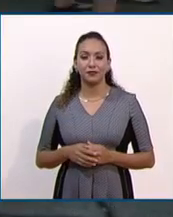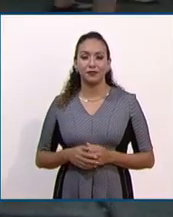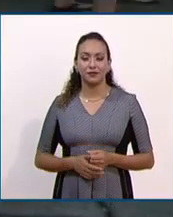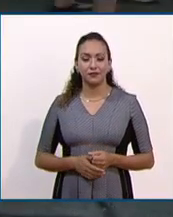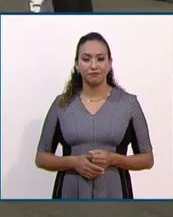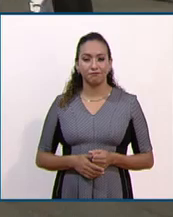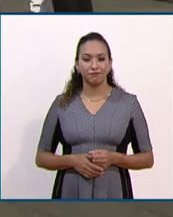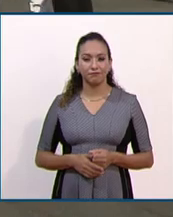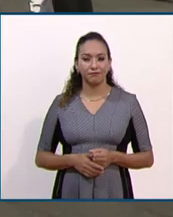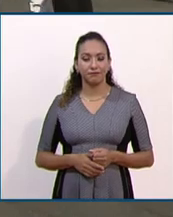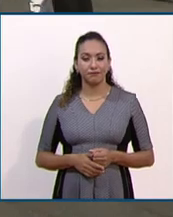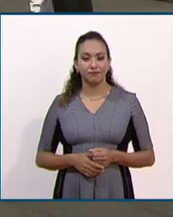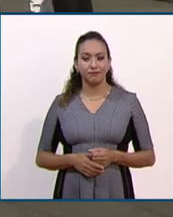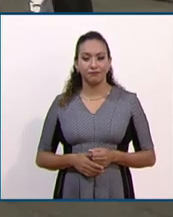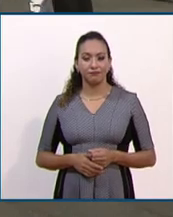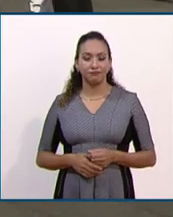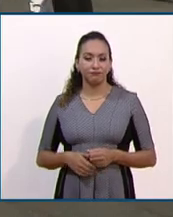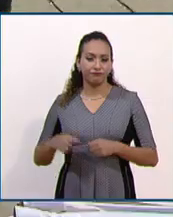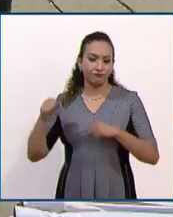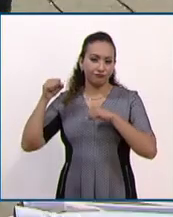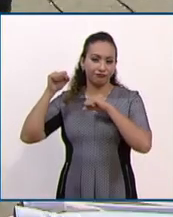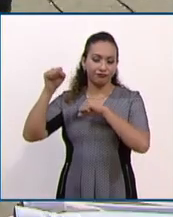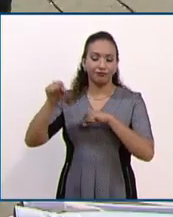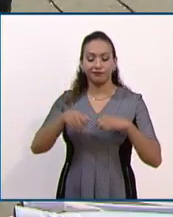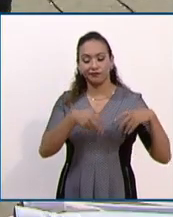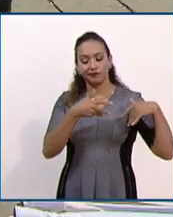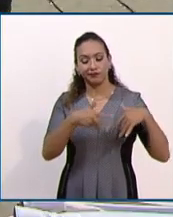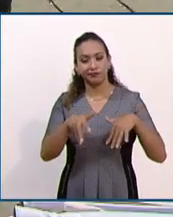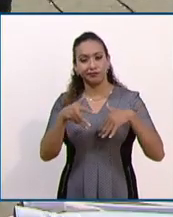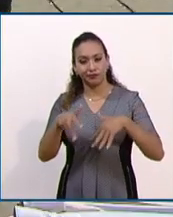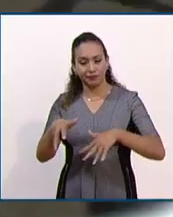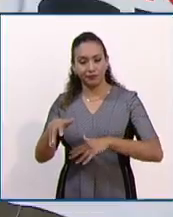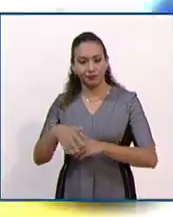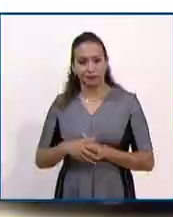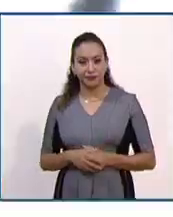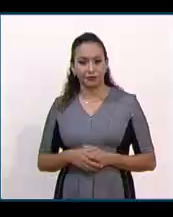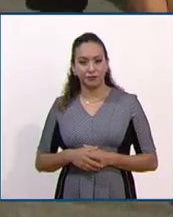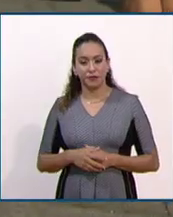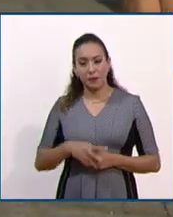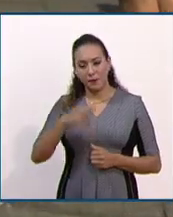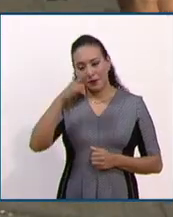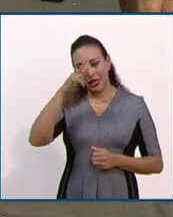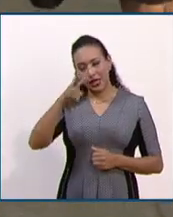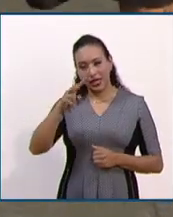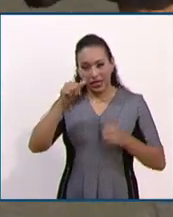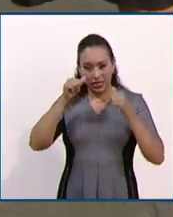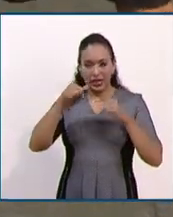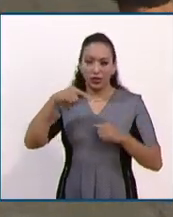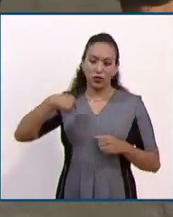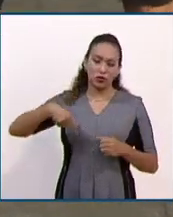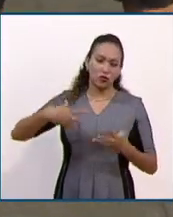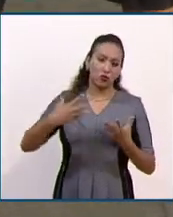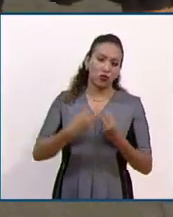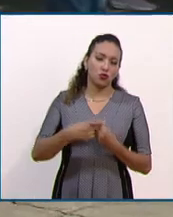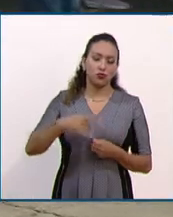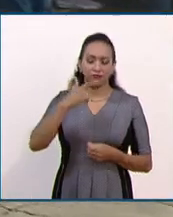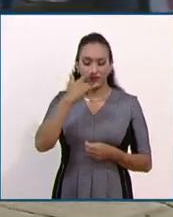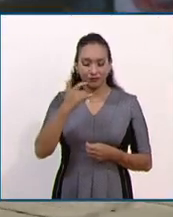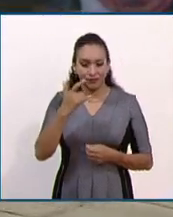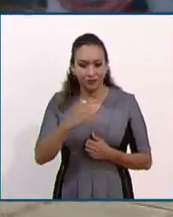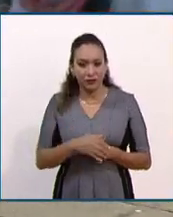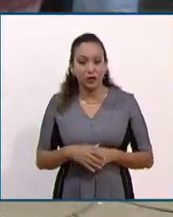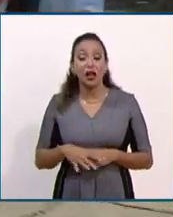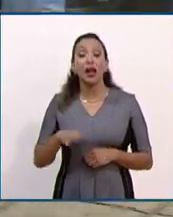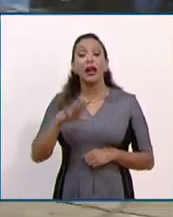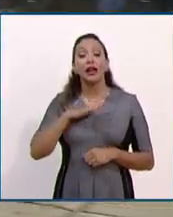¡México escucha! ¡Esta es tu lucha! ¡México! Integrantes del Poder Judicial de la Federación de